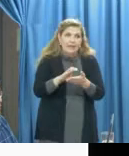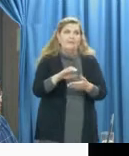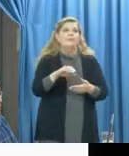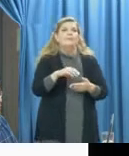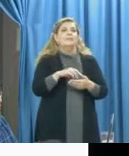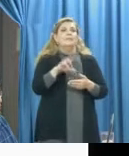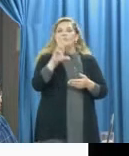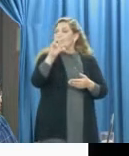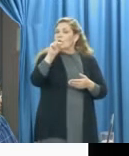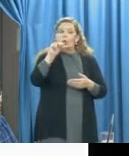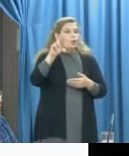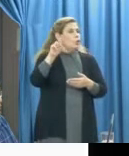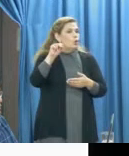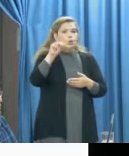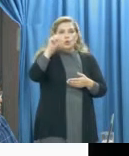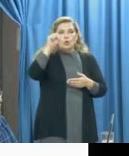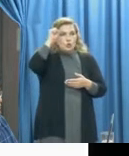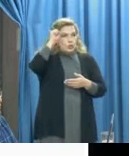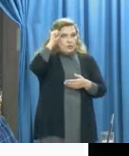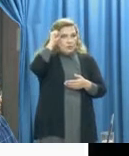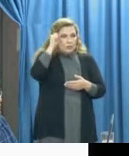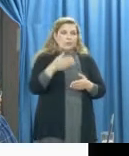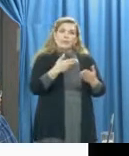se les ha dado esta nomenclatura,